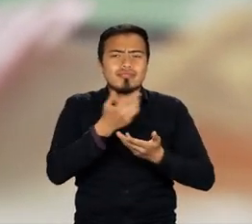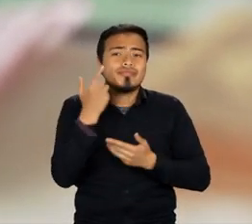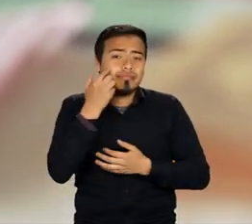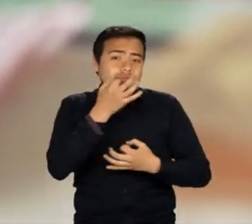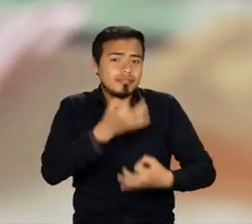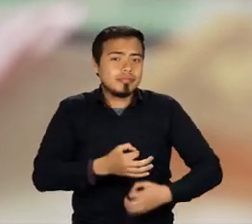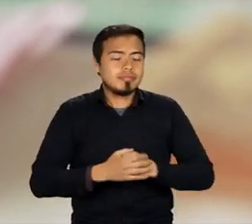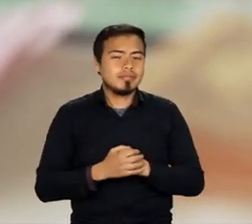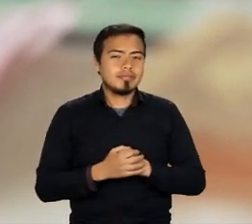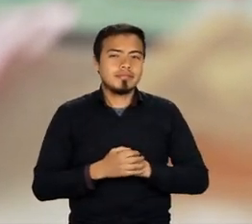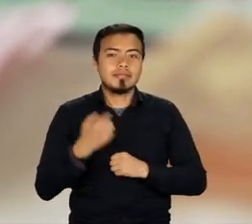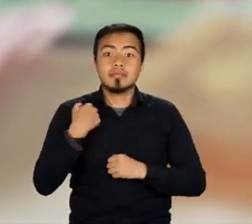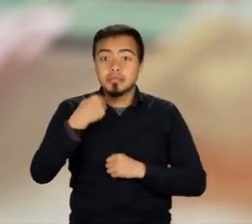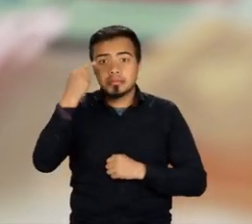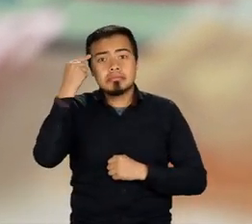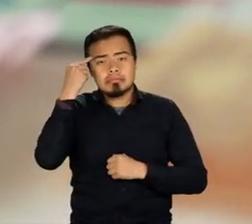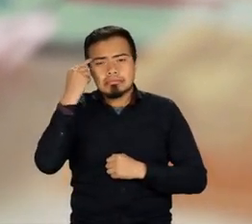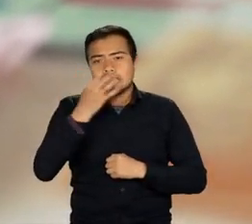Pienso